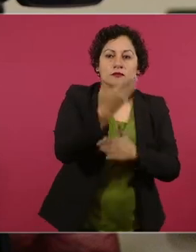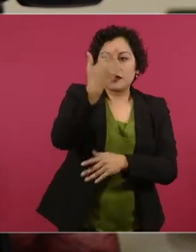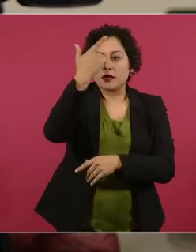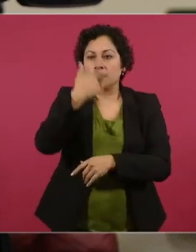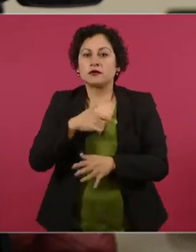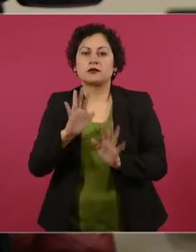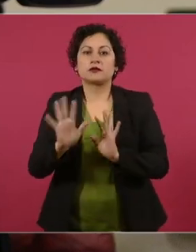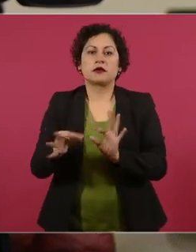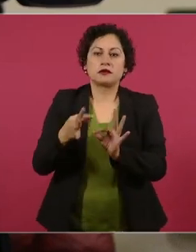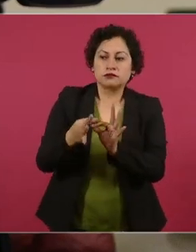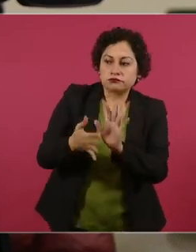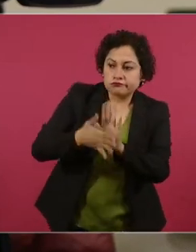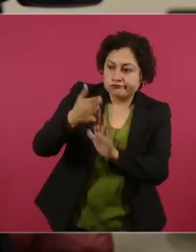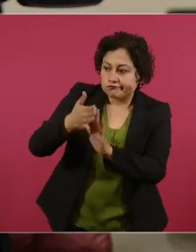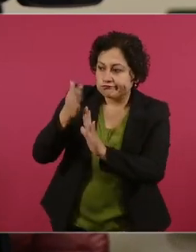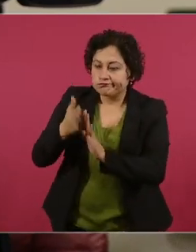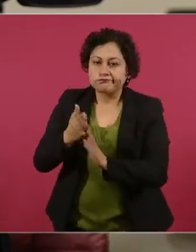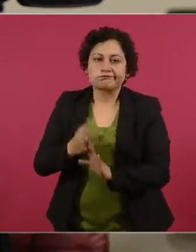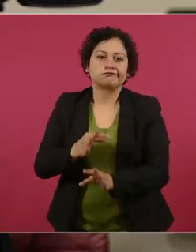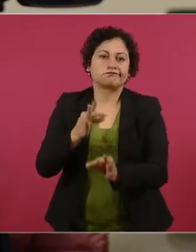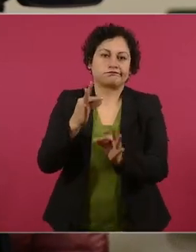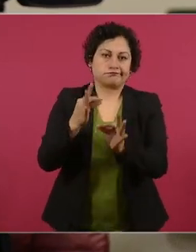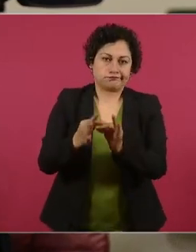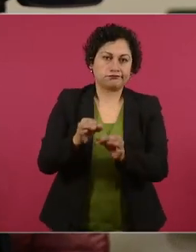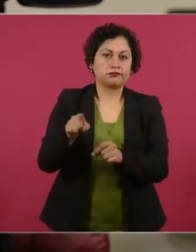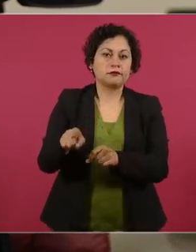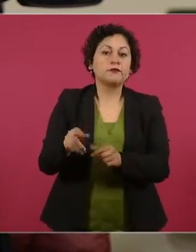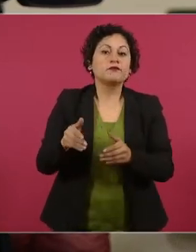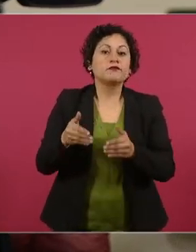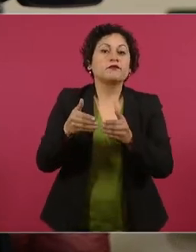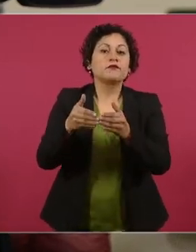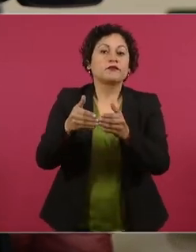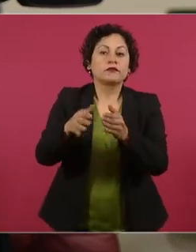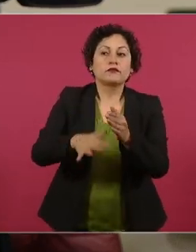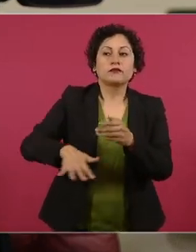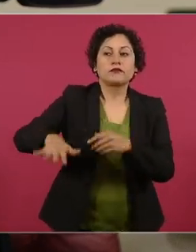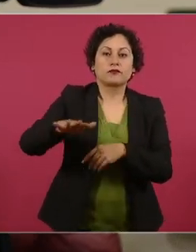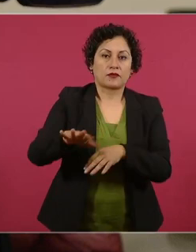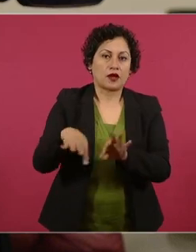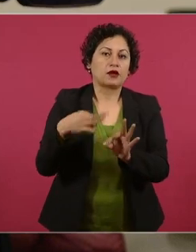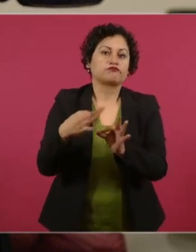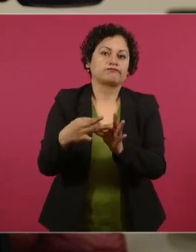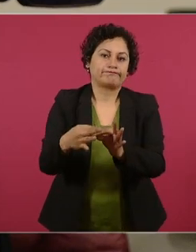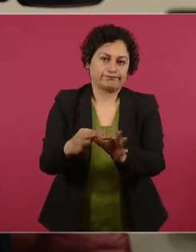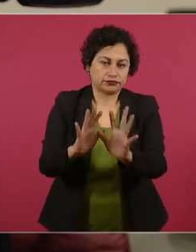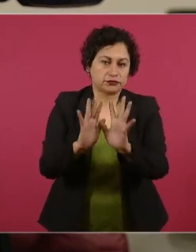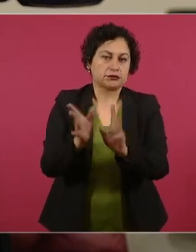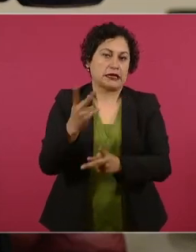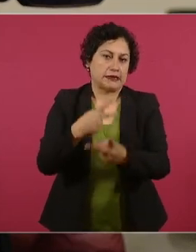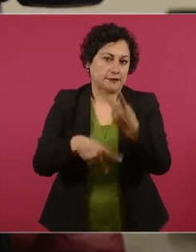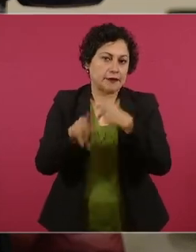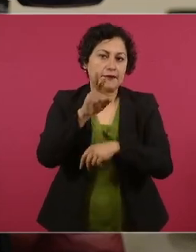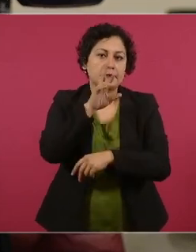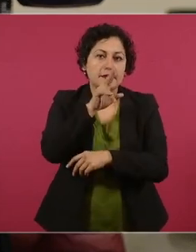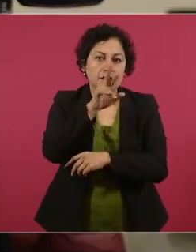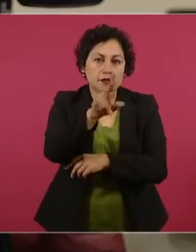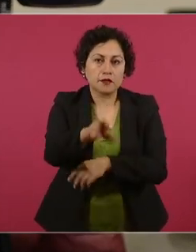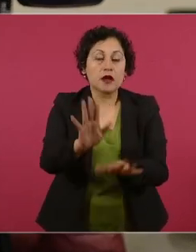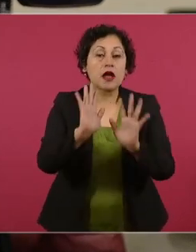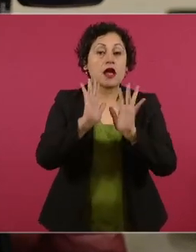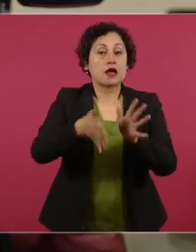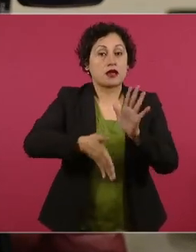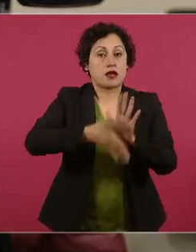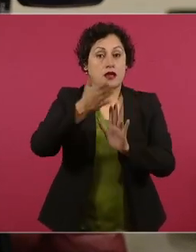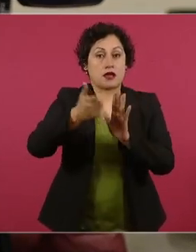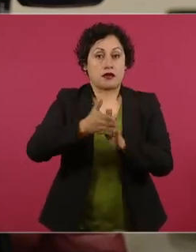obras terminadas, el recinto portuario, bueno, pues ya tiene una condición operativa distinta, y ya se construyó incluso la carretera que